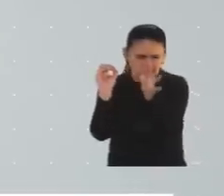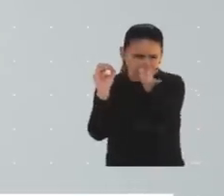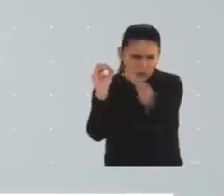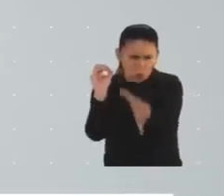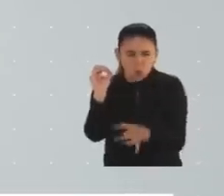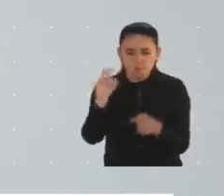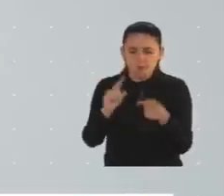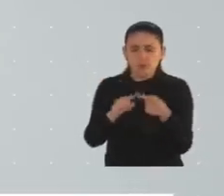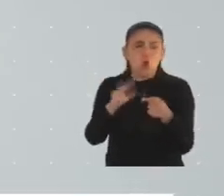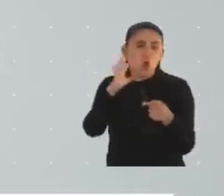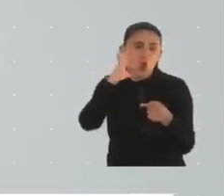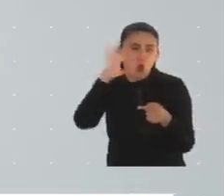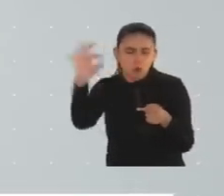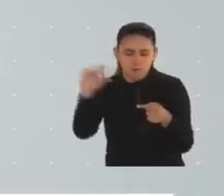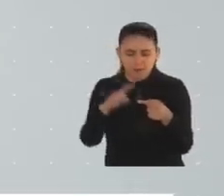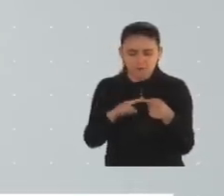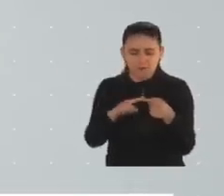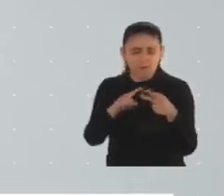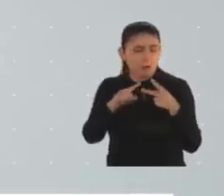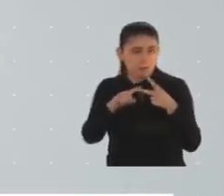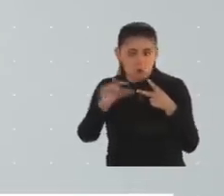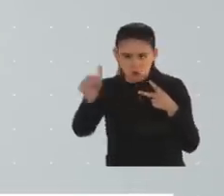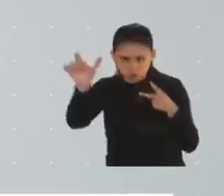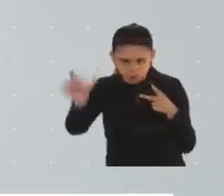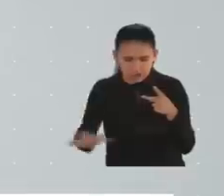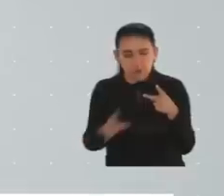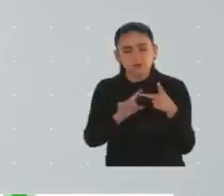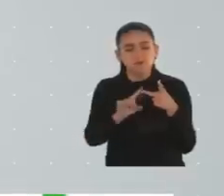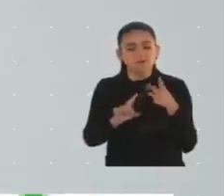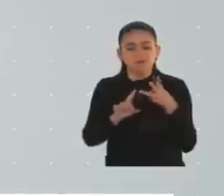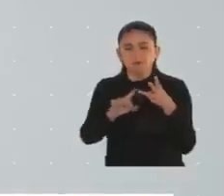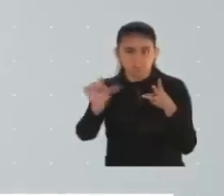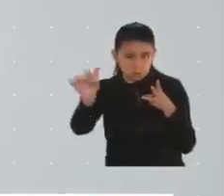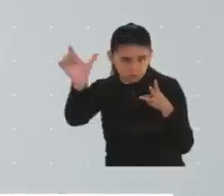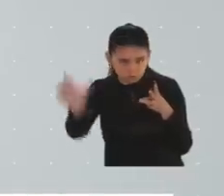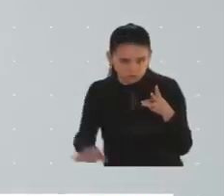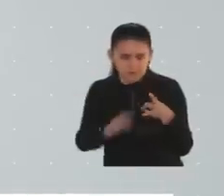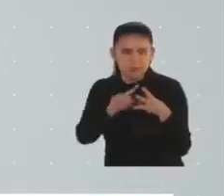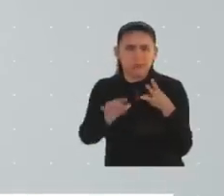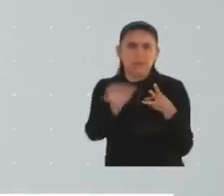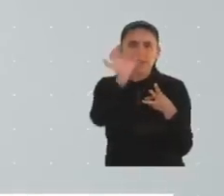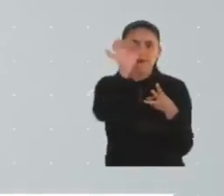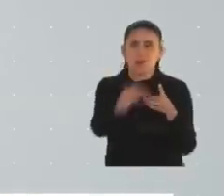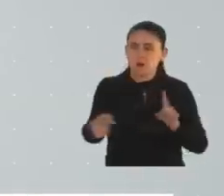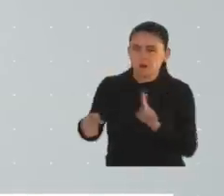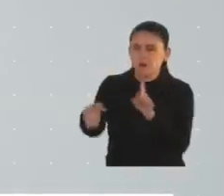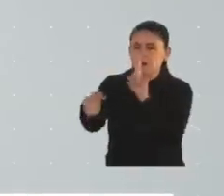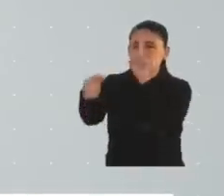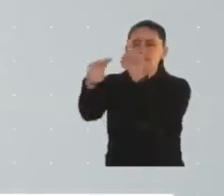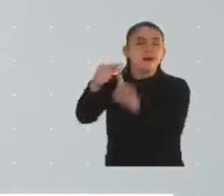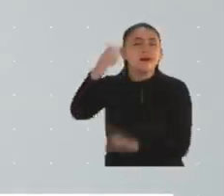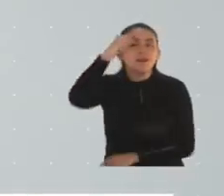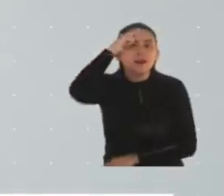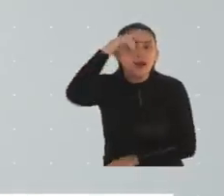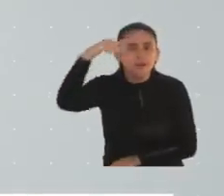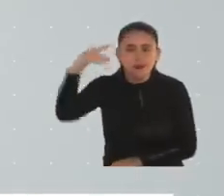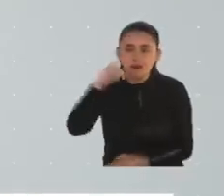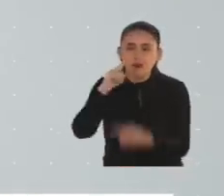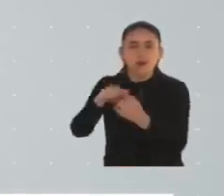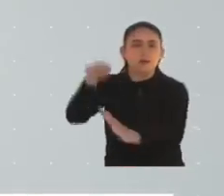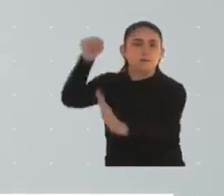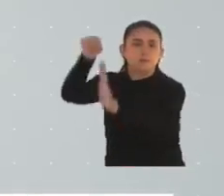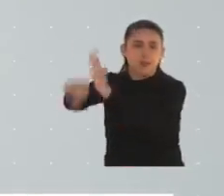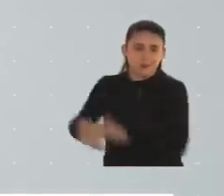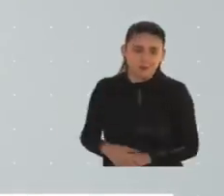Andrés, ni Ramón, ni Francisco Luis podrían llegar a la ciudad de Cartagena. Y es aquí